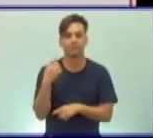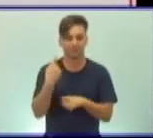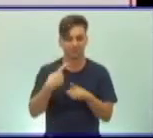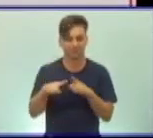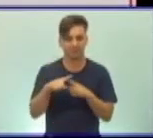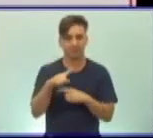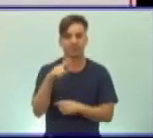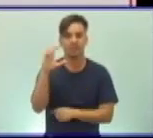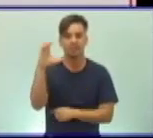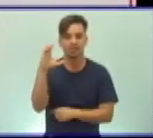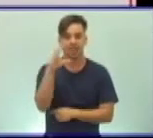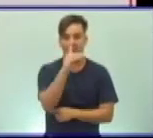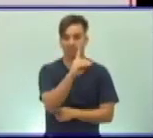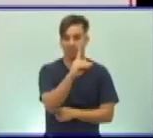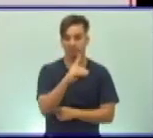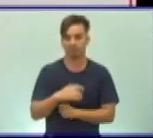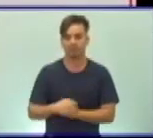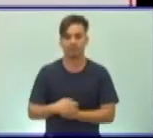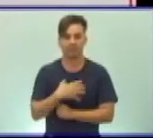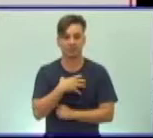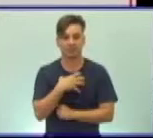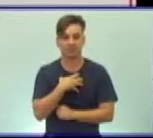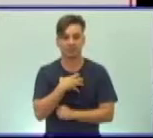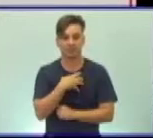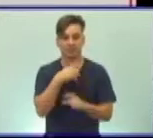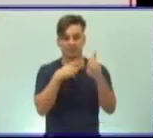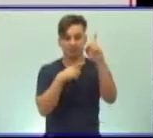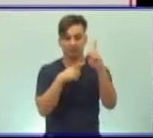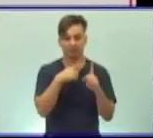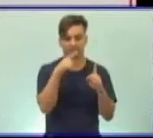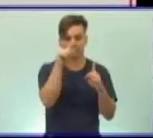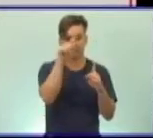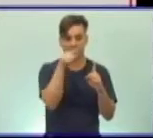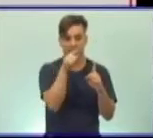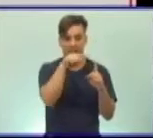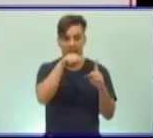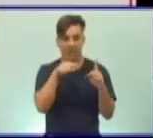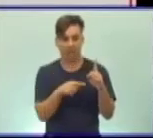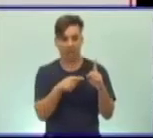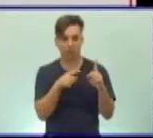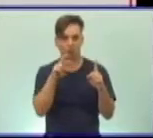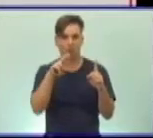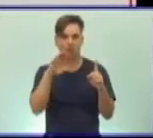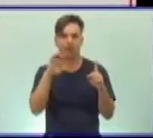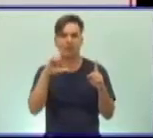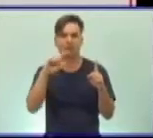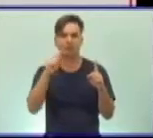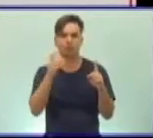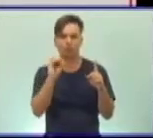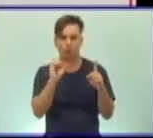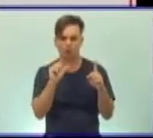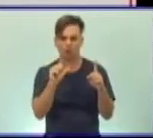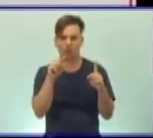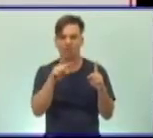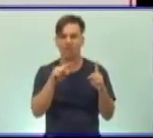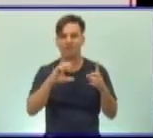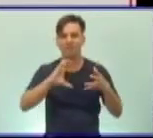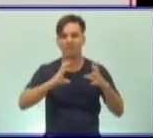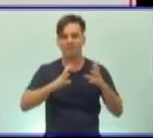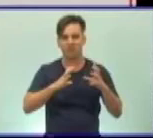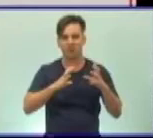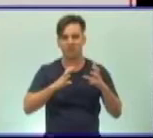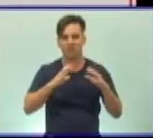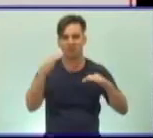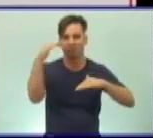entonces tiene dos ángulos rectos, aquellos que se forman con las bases y uno de